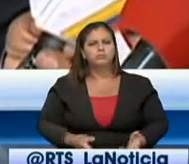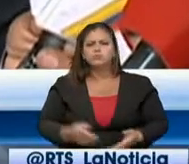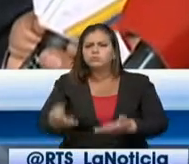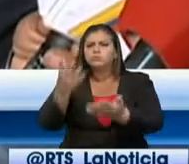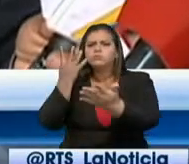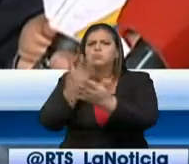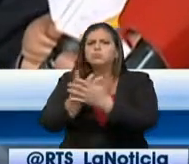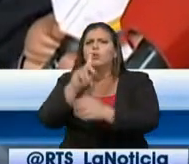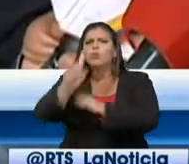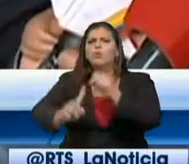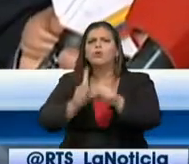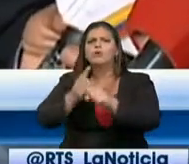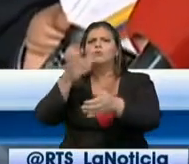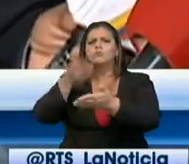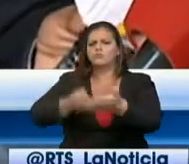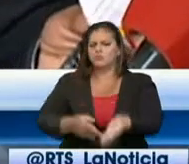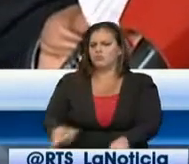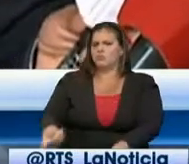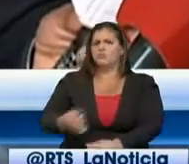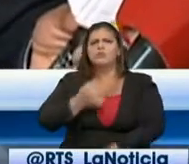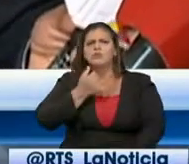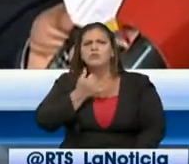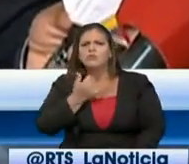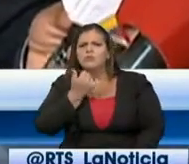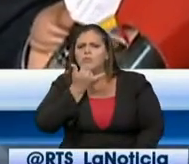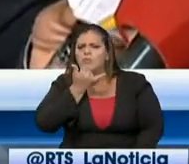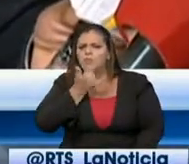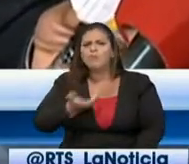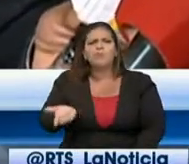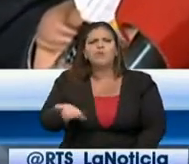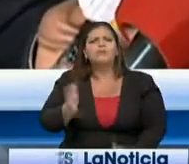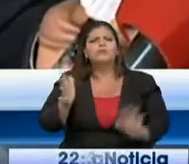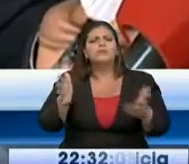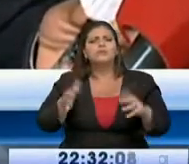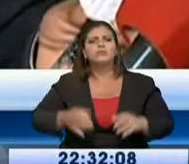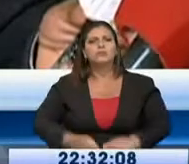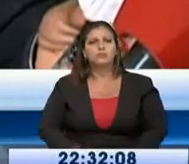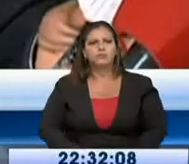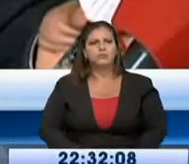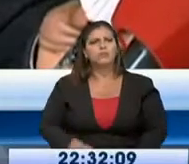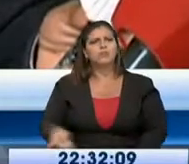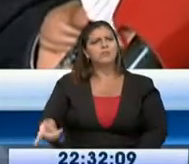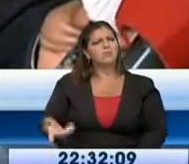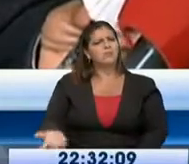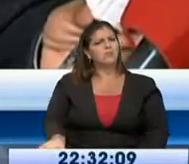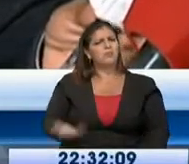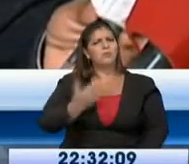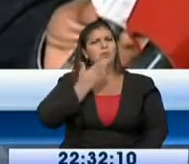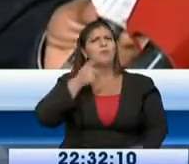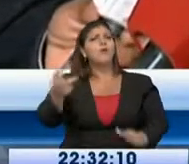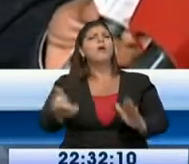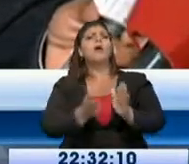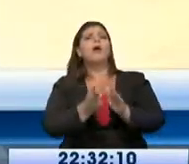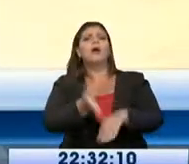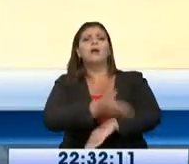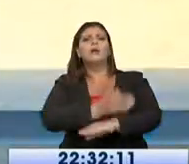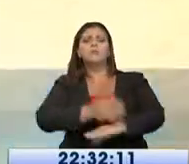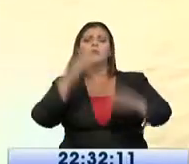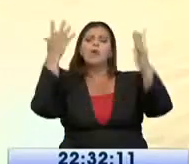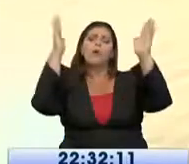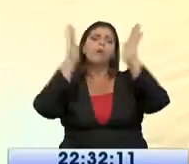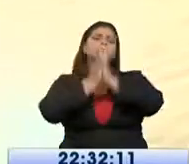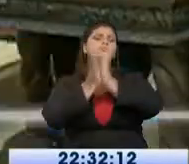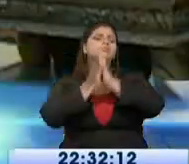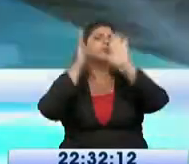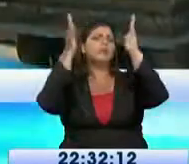hay figura delictiva. Y en el caso de Francisco Endara Daza, por aplaudir, se va 18 meses a la cárcel. Los